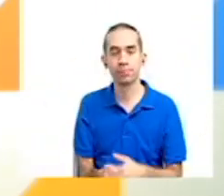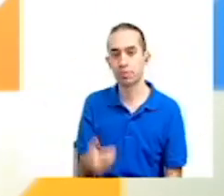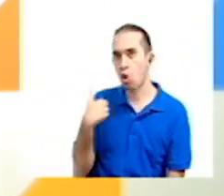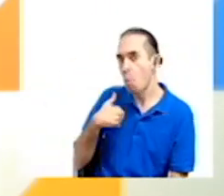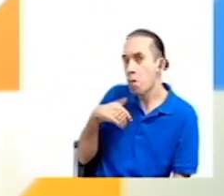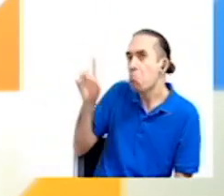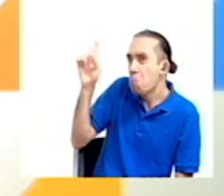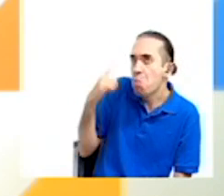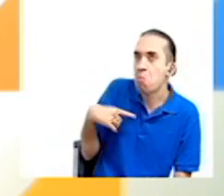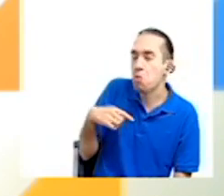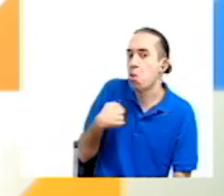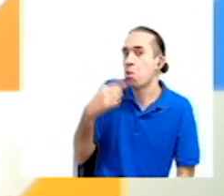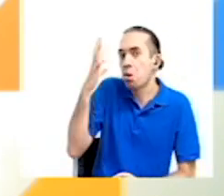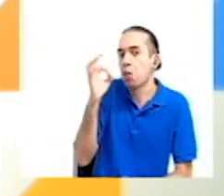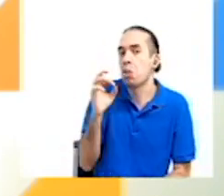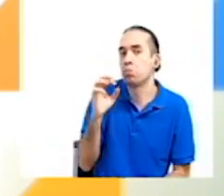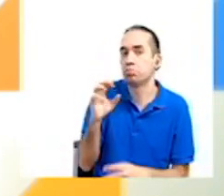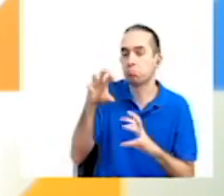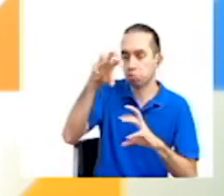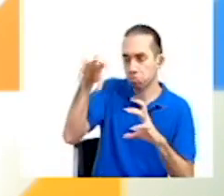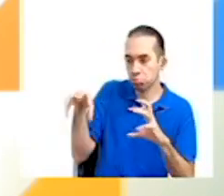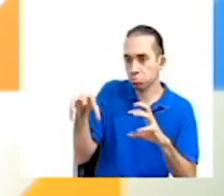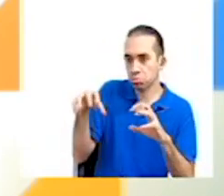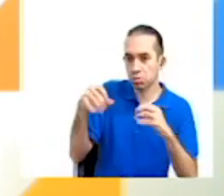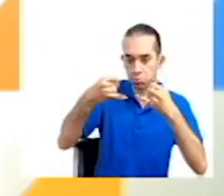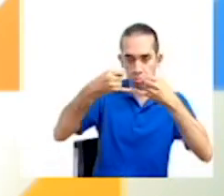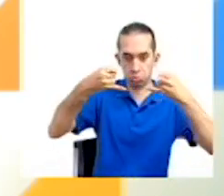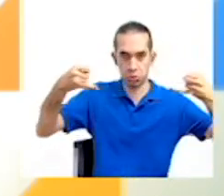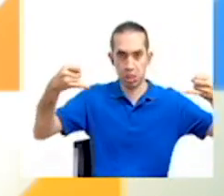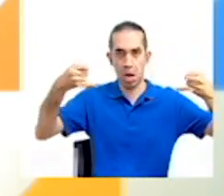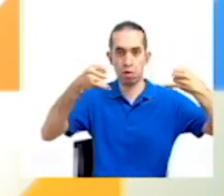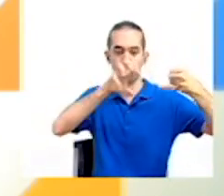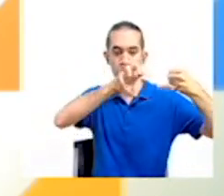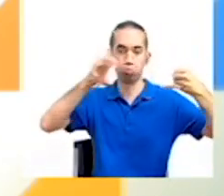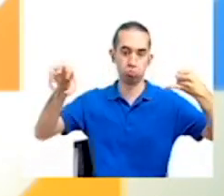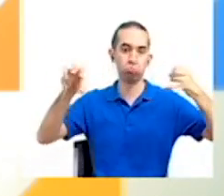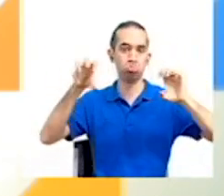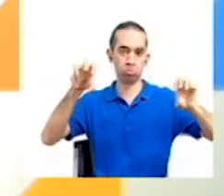tres átomos, tendrían una geometría lineal.